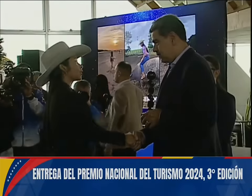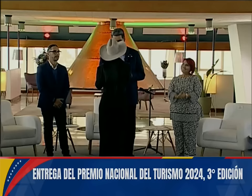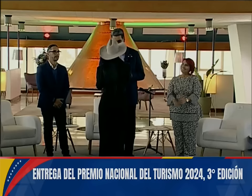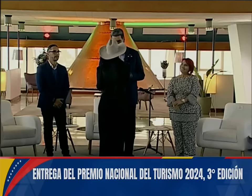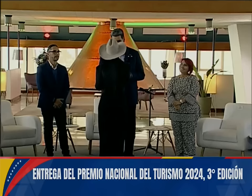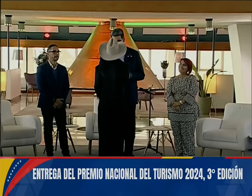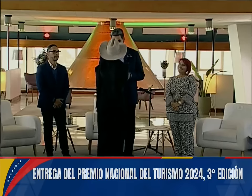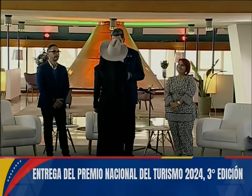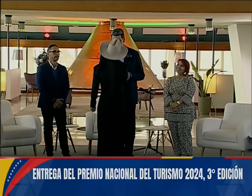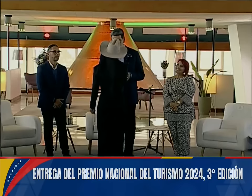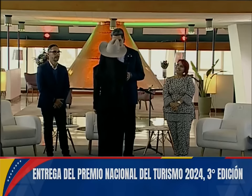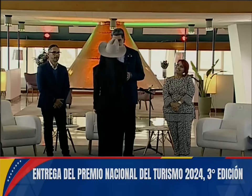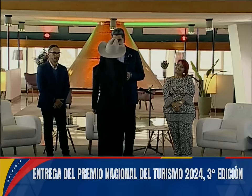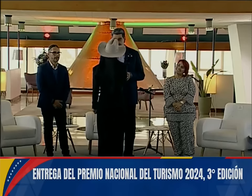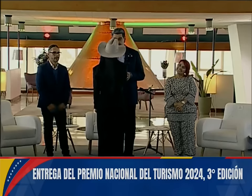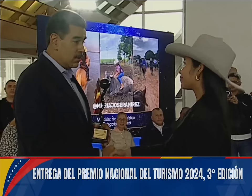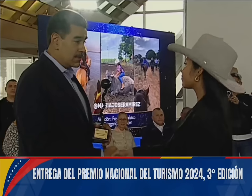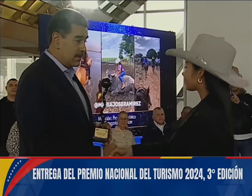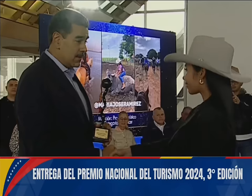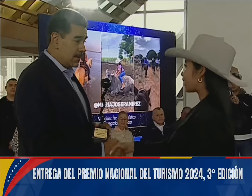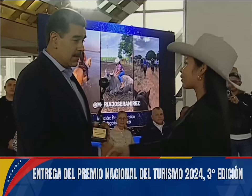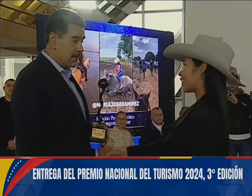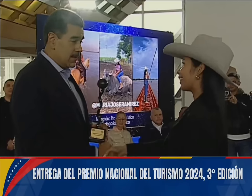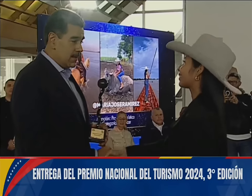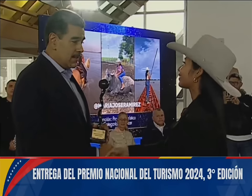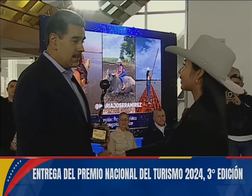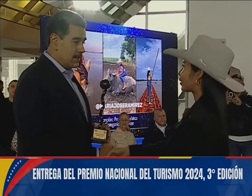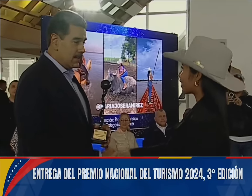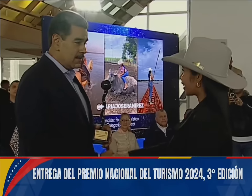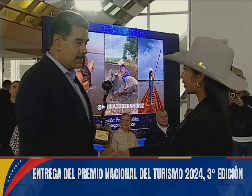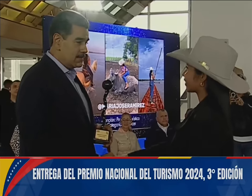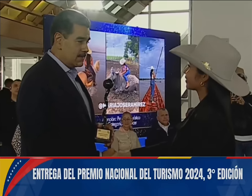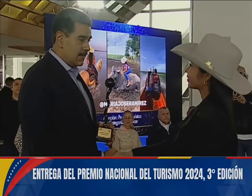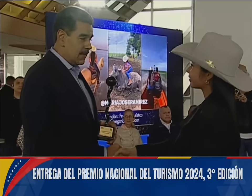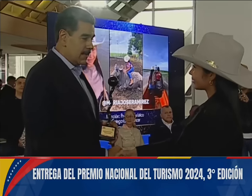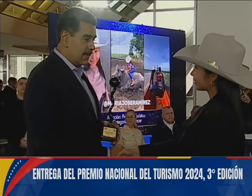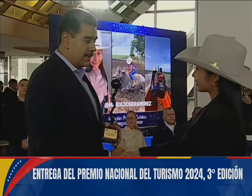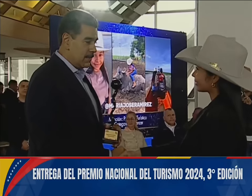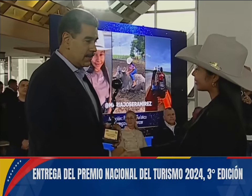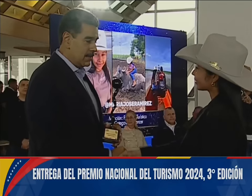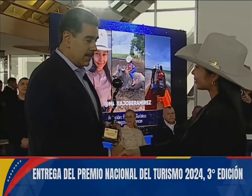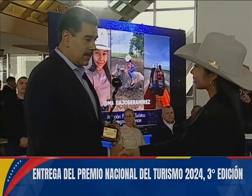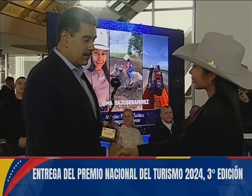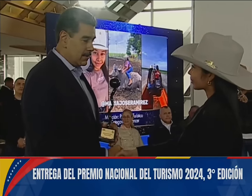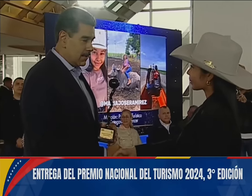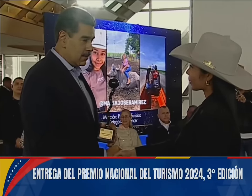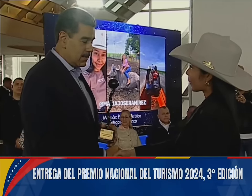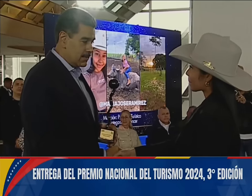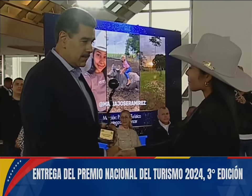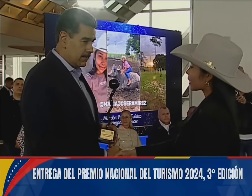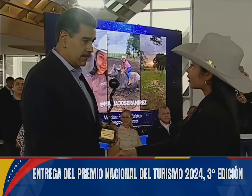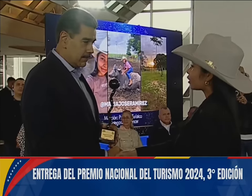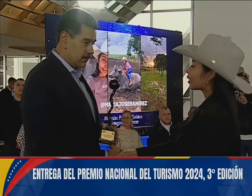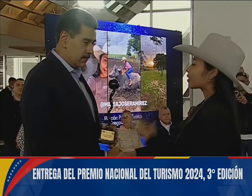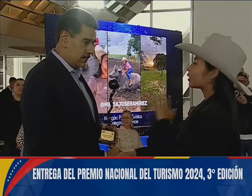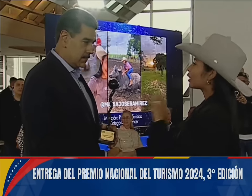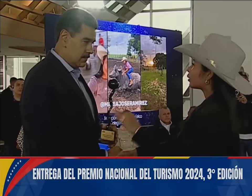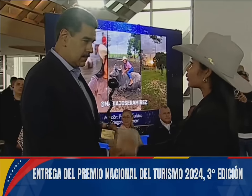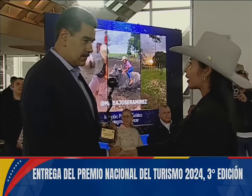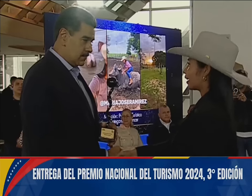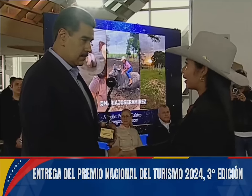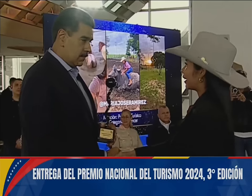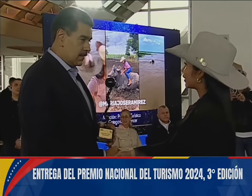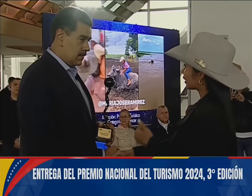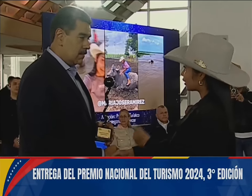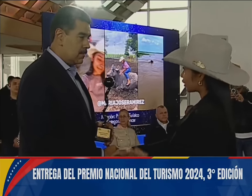está recibiendo este reconocimiento como influencer en este 2024. Ella está dedicada a las redes sociales a mostrar las bondades